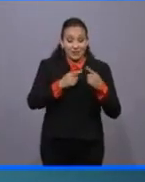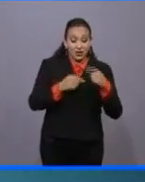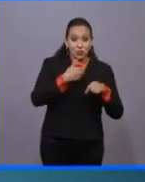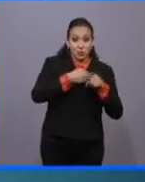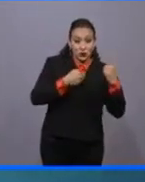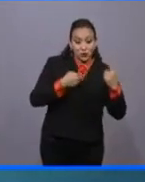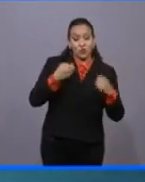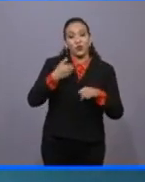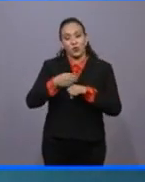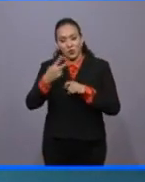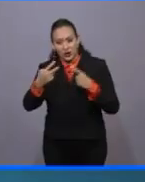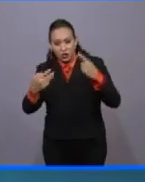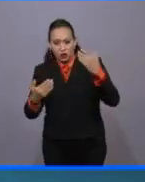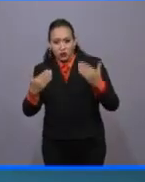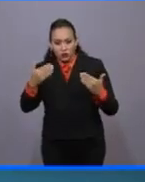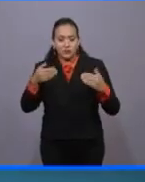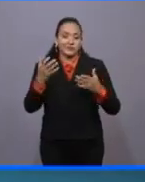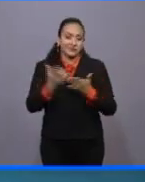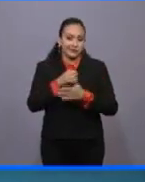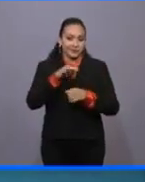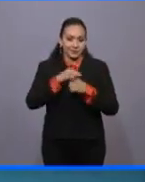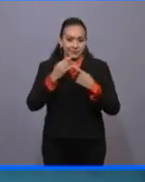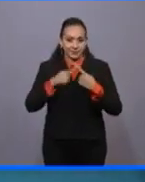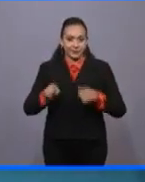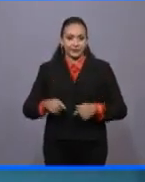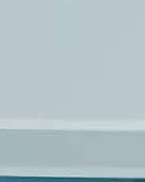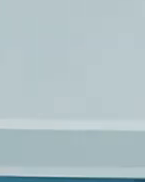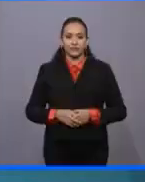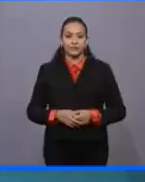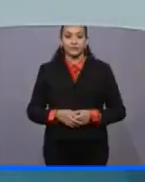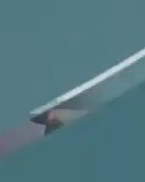lugar menor al 1%.